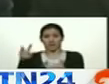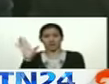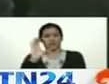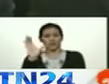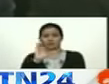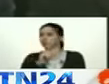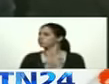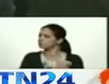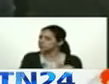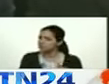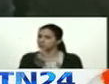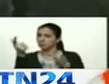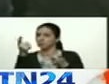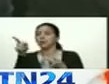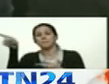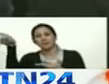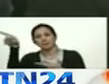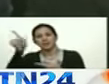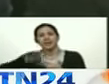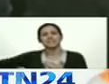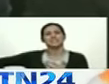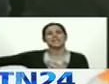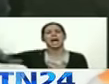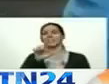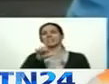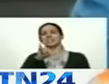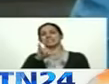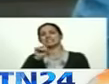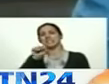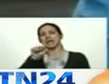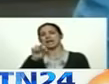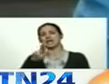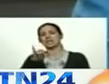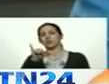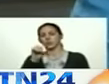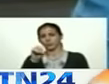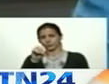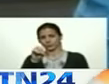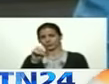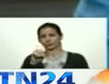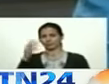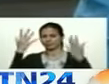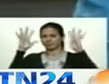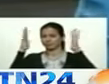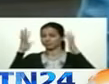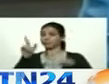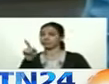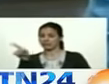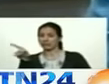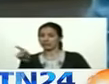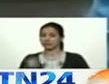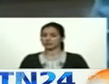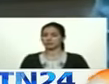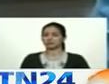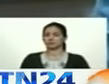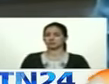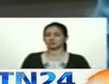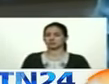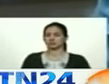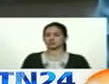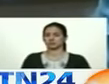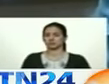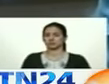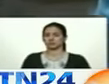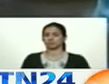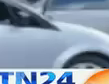Wilmar Castro Soteldo como ministro de Producción Agrícola y Tierras y al almirante Ángel Belisario como ministro de Pesca y Acuicultura.